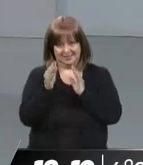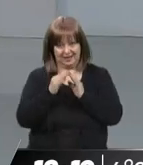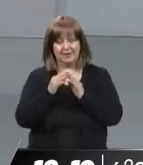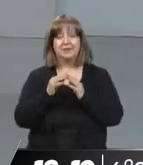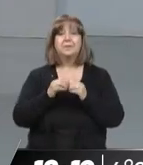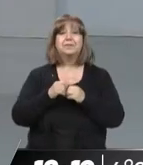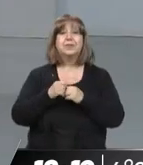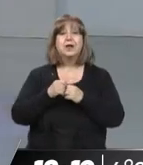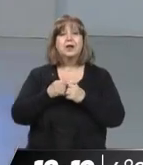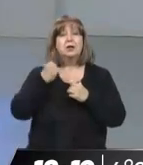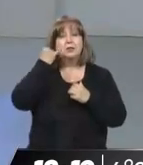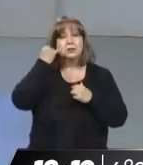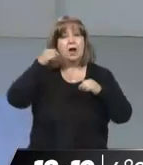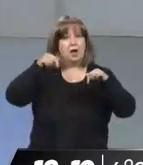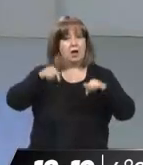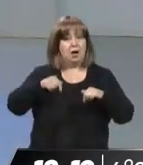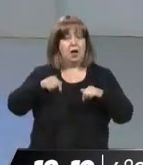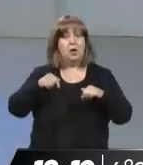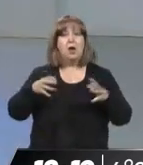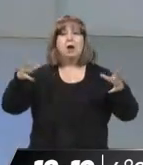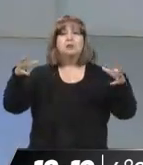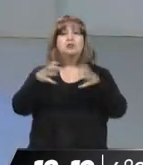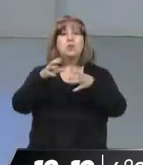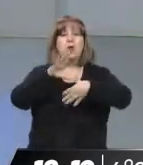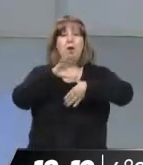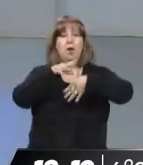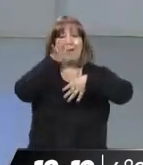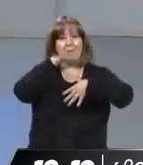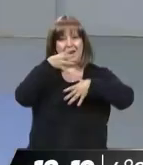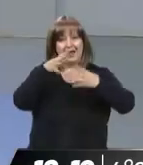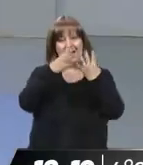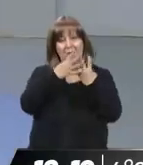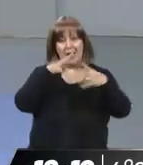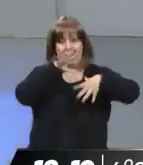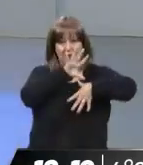La Fundación Grupo América hizo su segunda entrega en una nueva campaña Frío Cero.